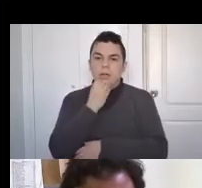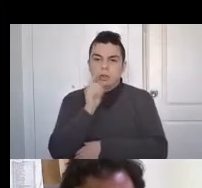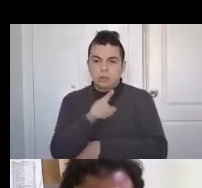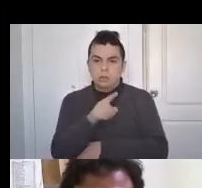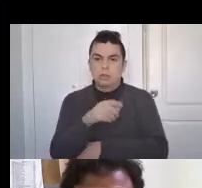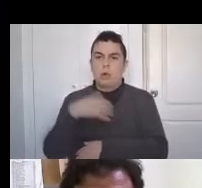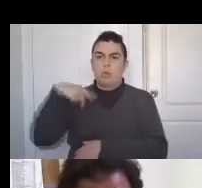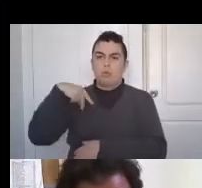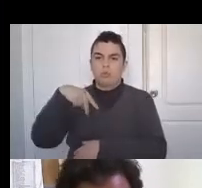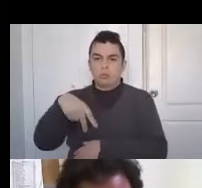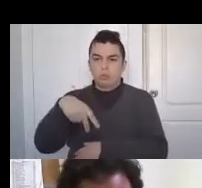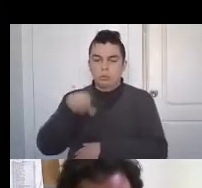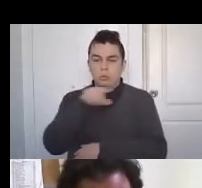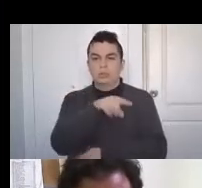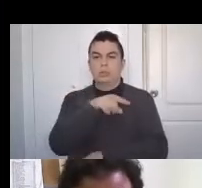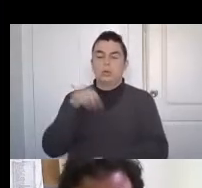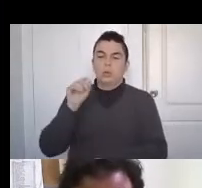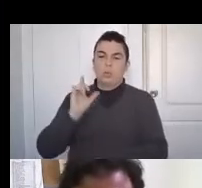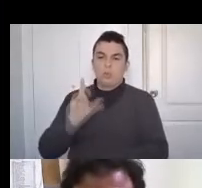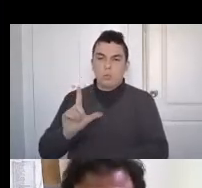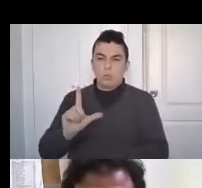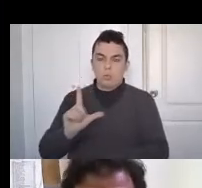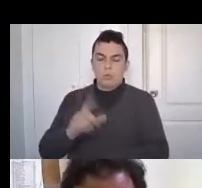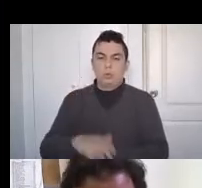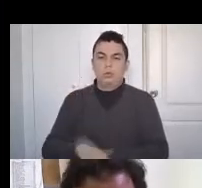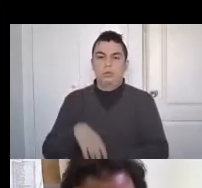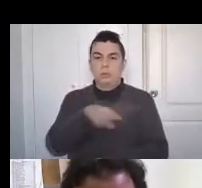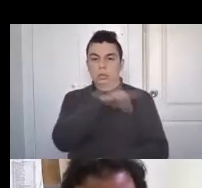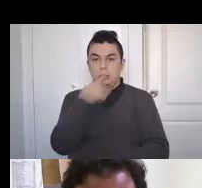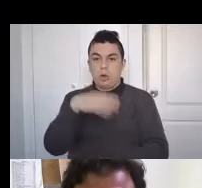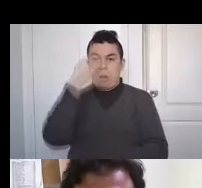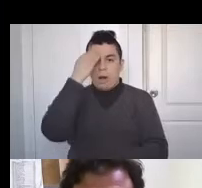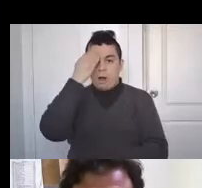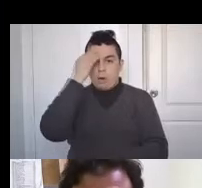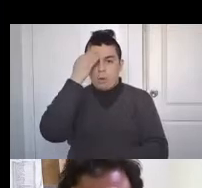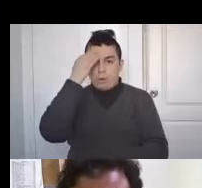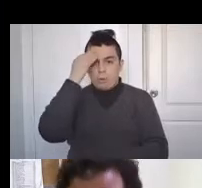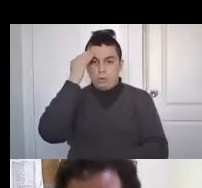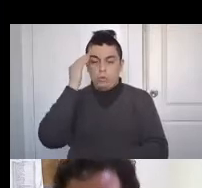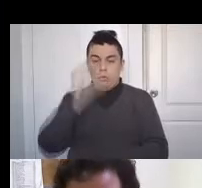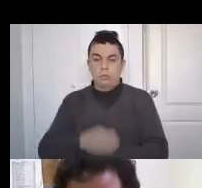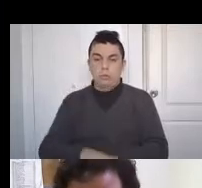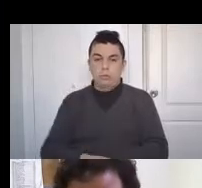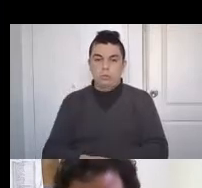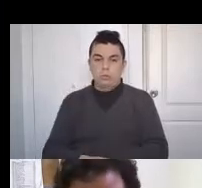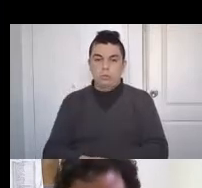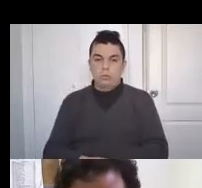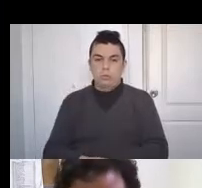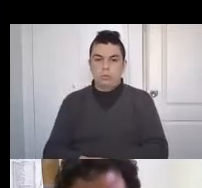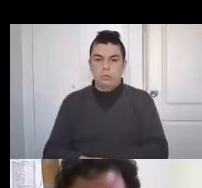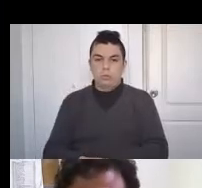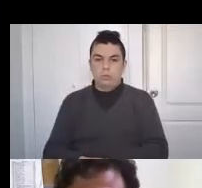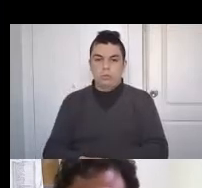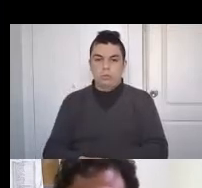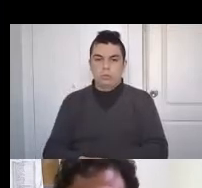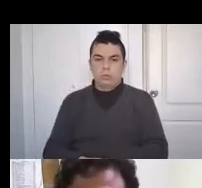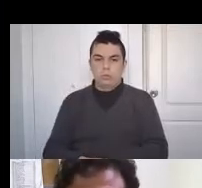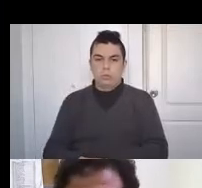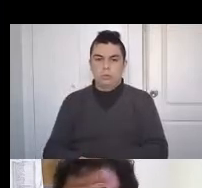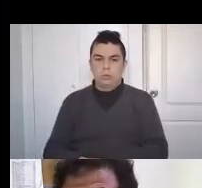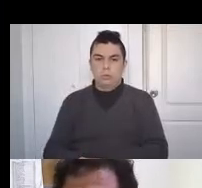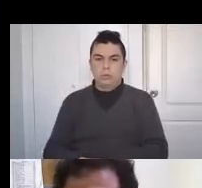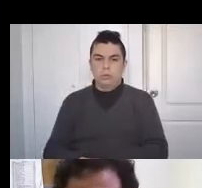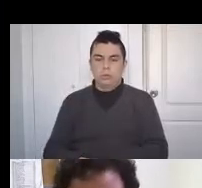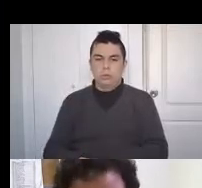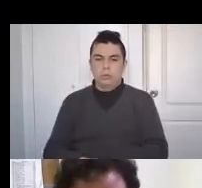junio, esto en julio, esto en agosto, esto es a finales de agosto, ¿ya?